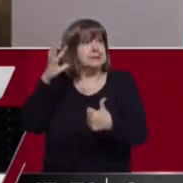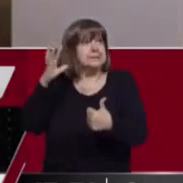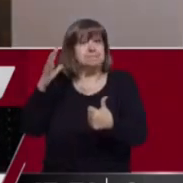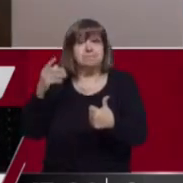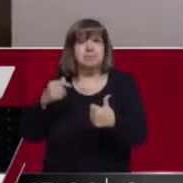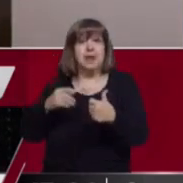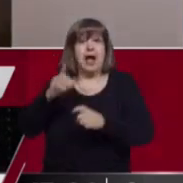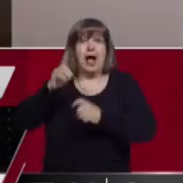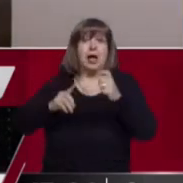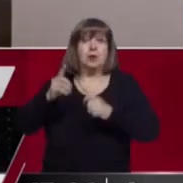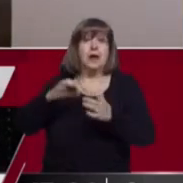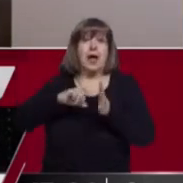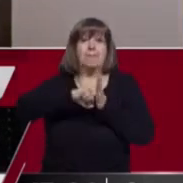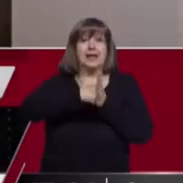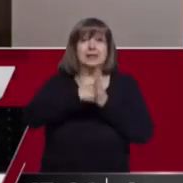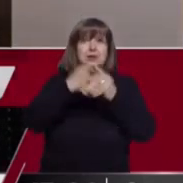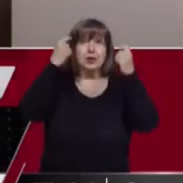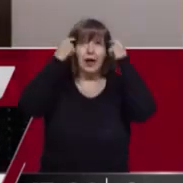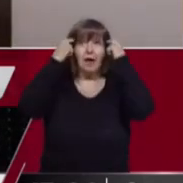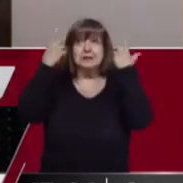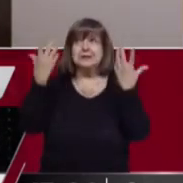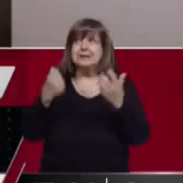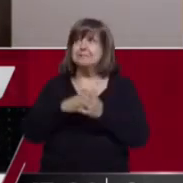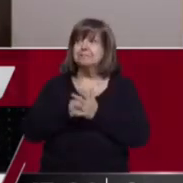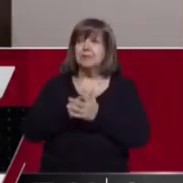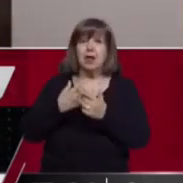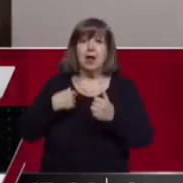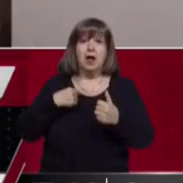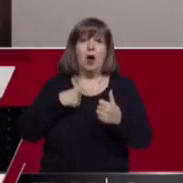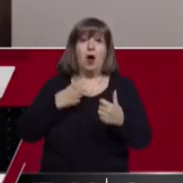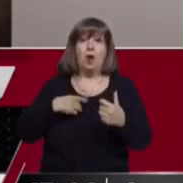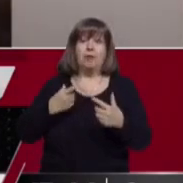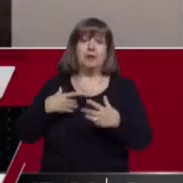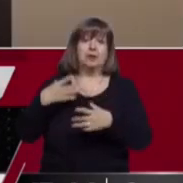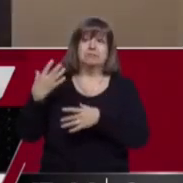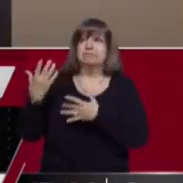tienen que acompañarlo en la crianza. Podemos hablar de una cuestión